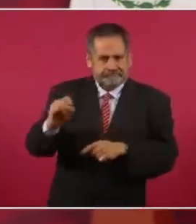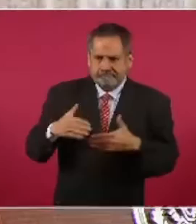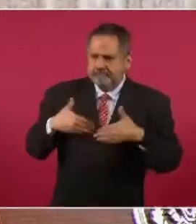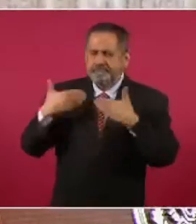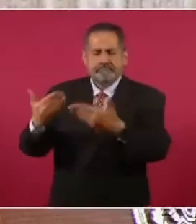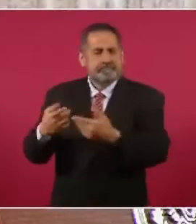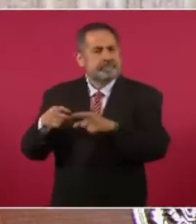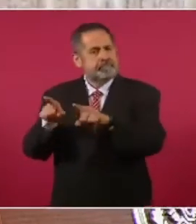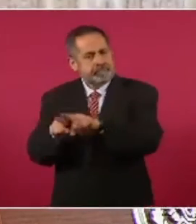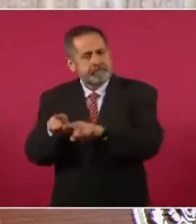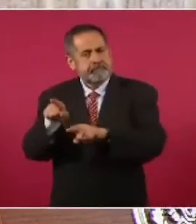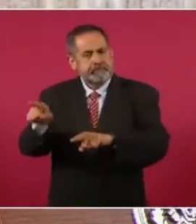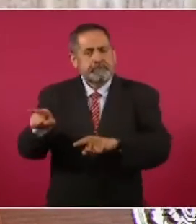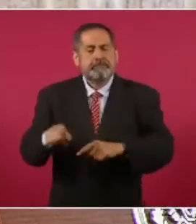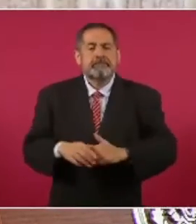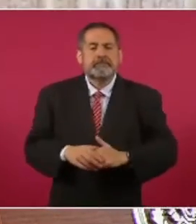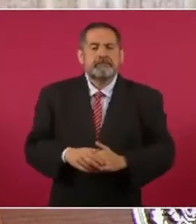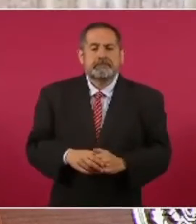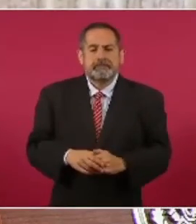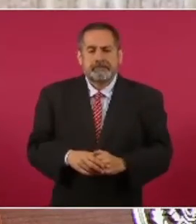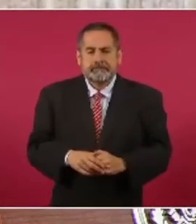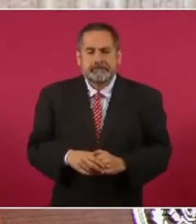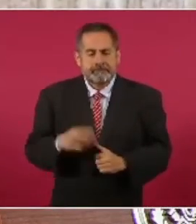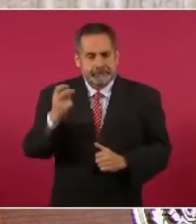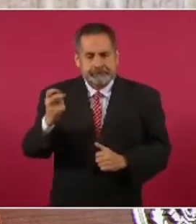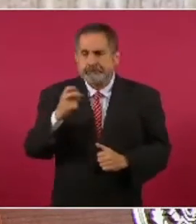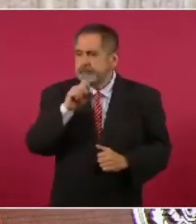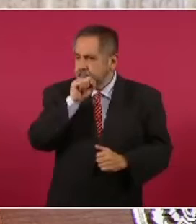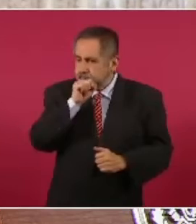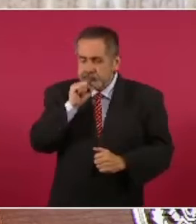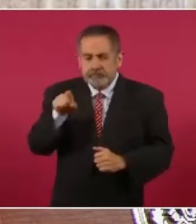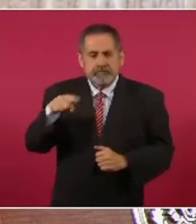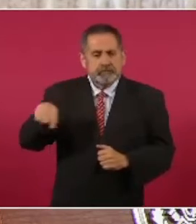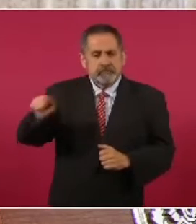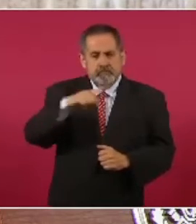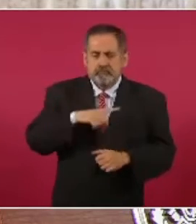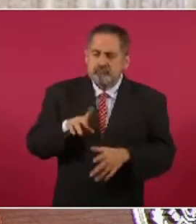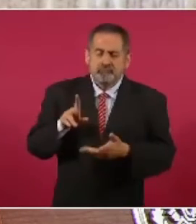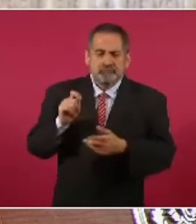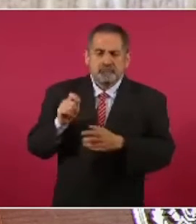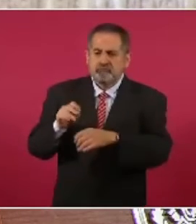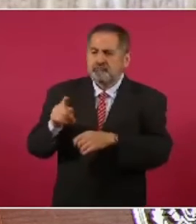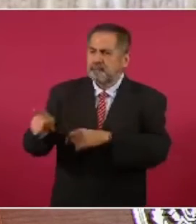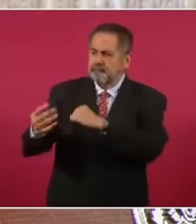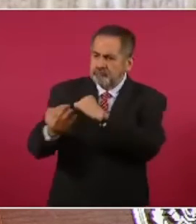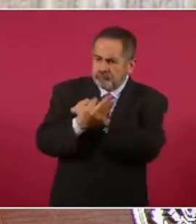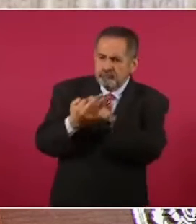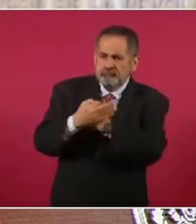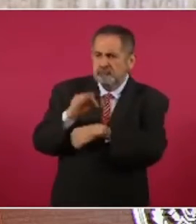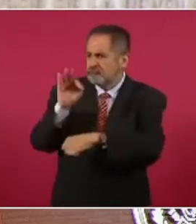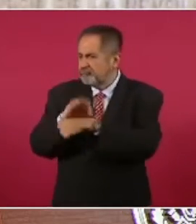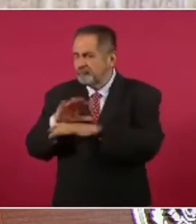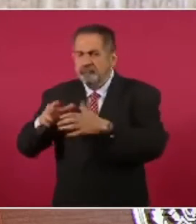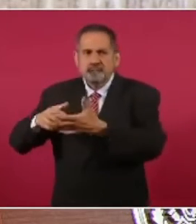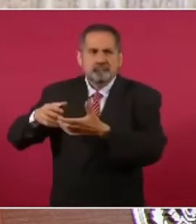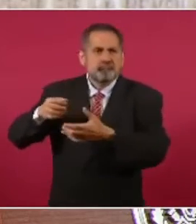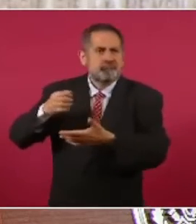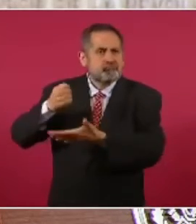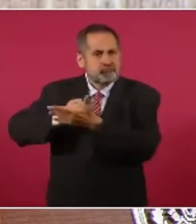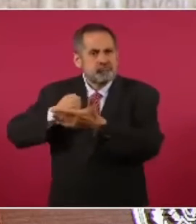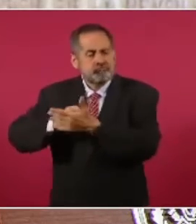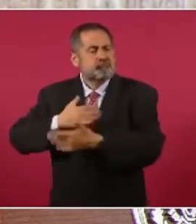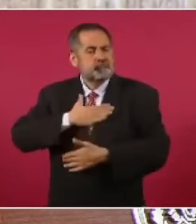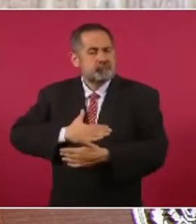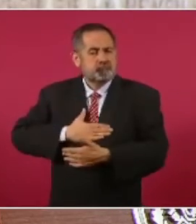Esos son los que defienden las causas justas.